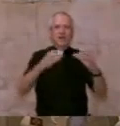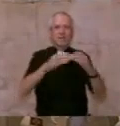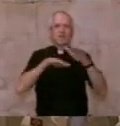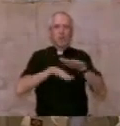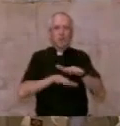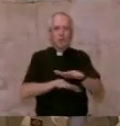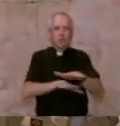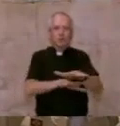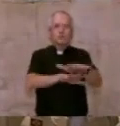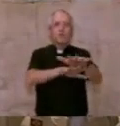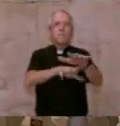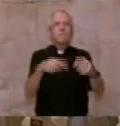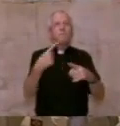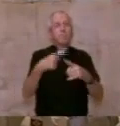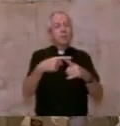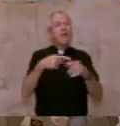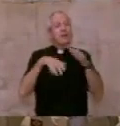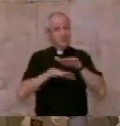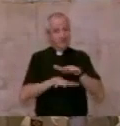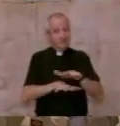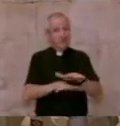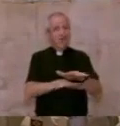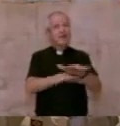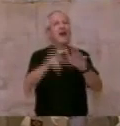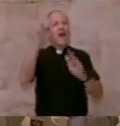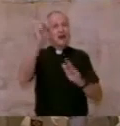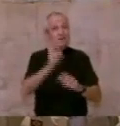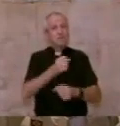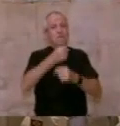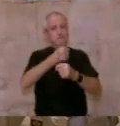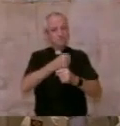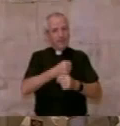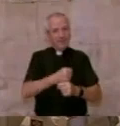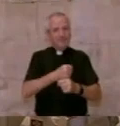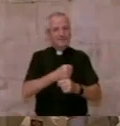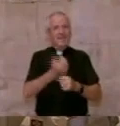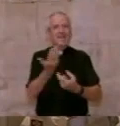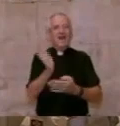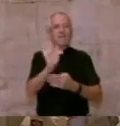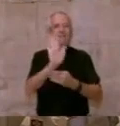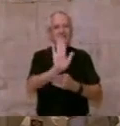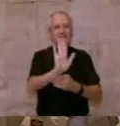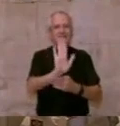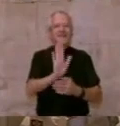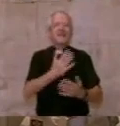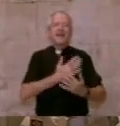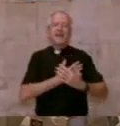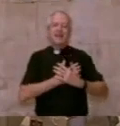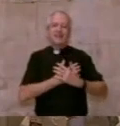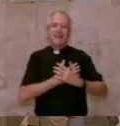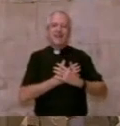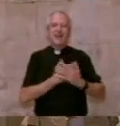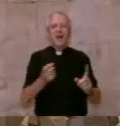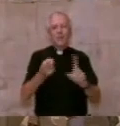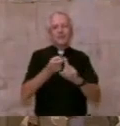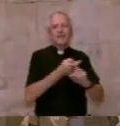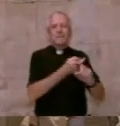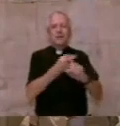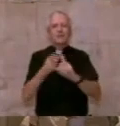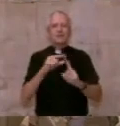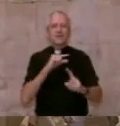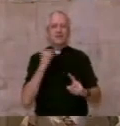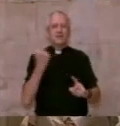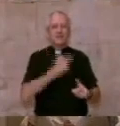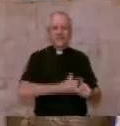caminar juntos, porque la sinodalidad ha venido para quedarse, a presidir en la caridad unos hermanos